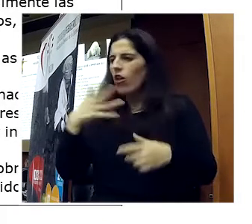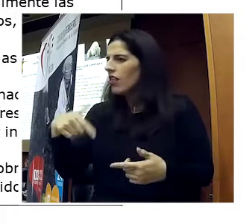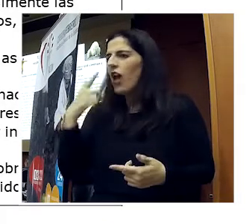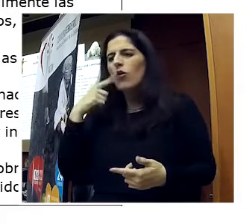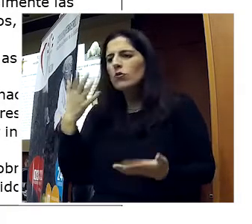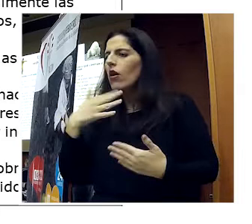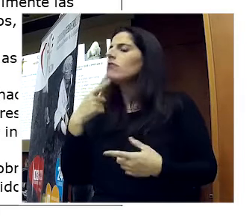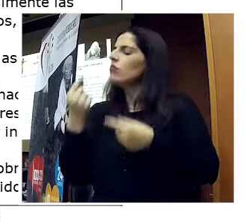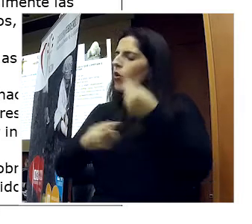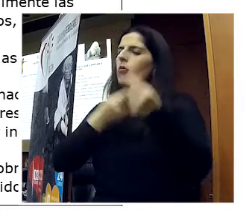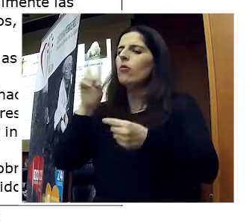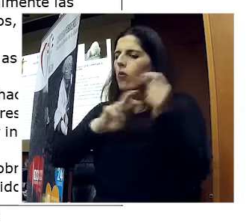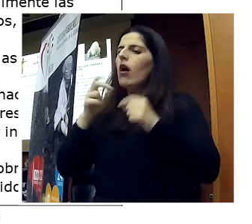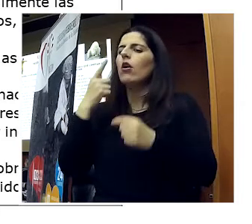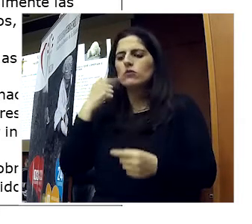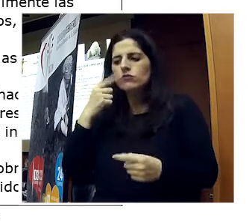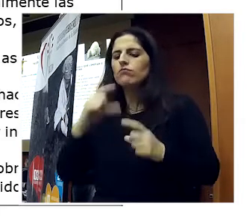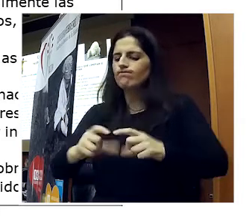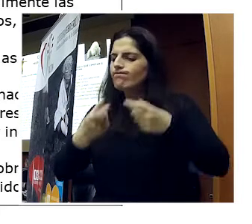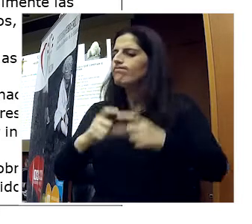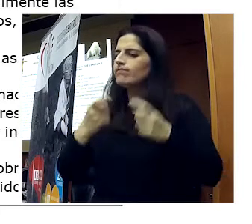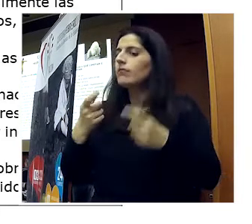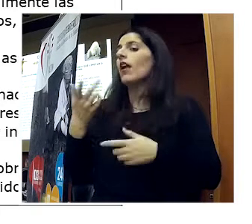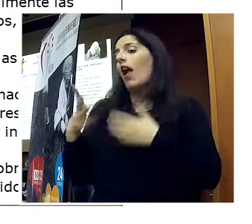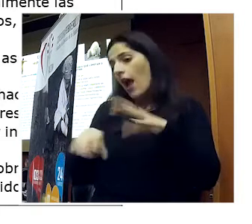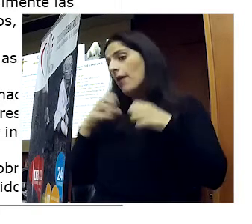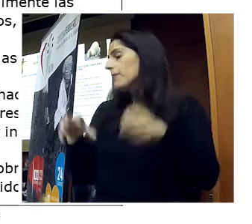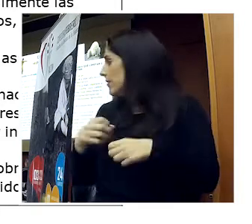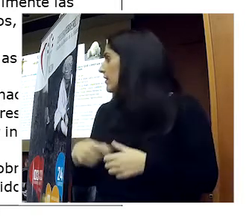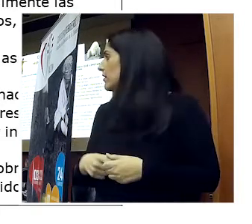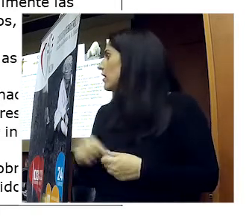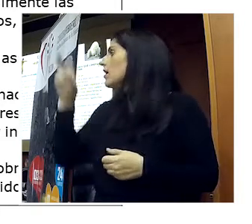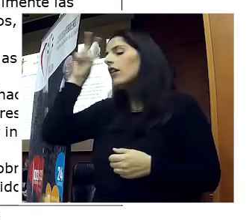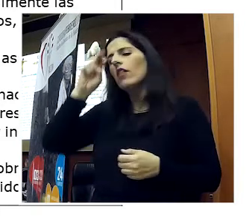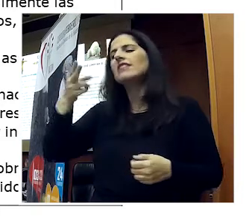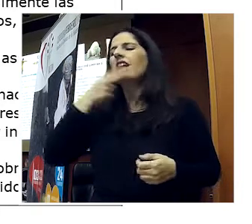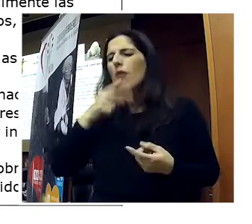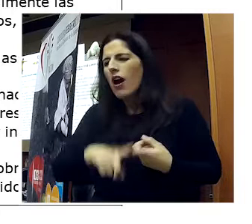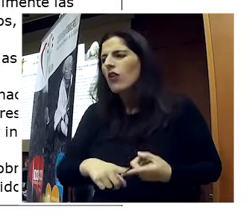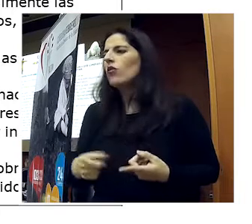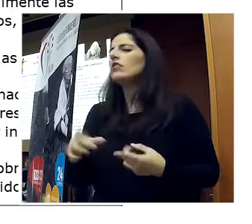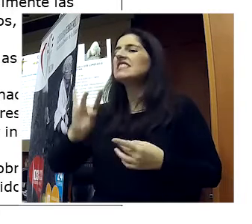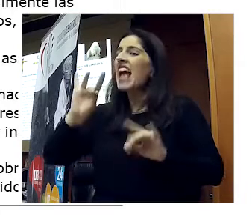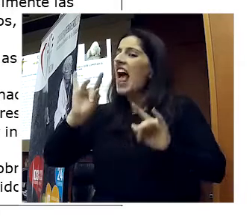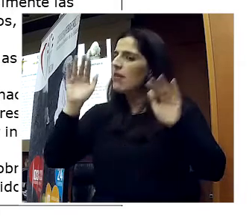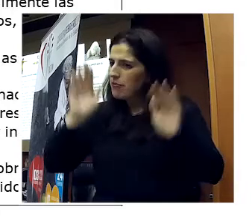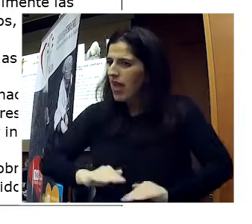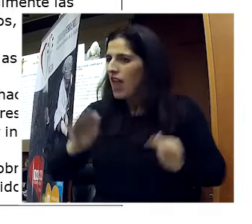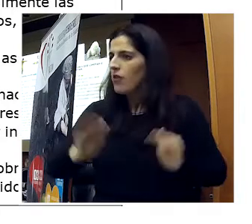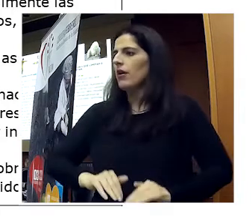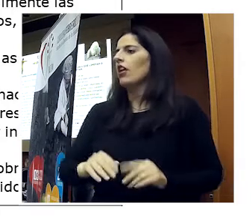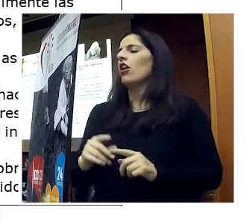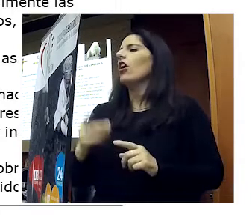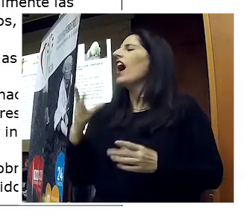¿Y qué es lo que tenemos que evitar? Pues lo que parece obvio, pero que hay que recordarlo una y otra vez. El tabaco, reducir el consumo de sal, reducir el consumo de